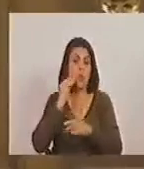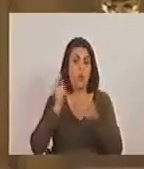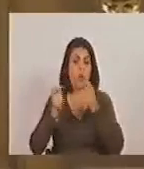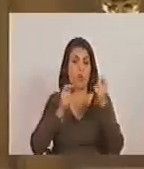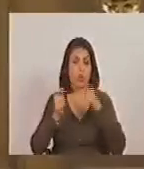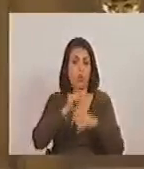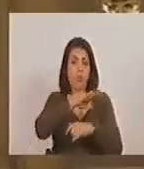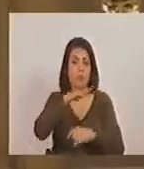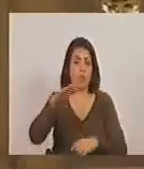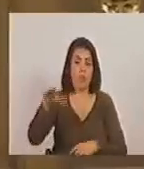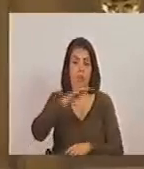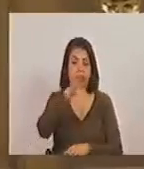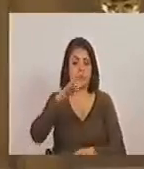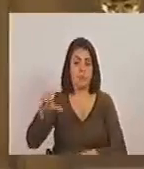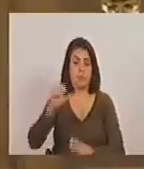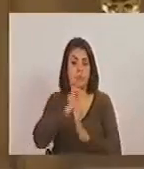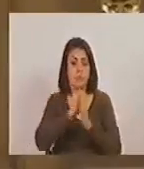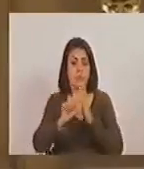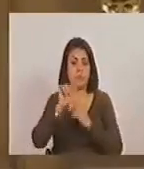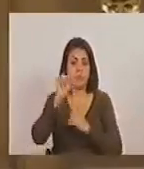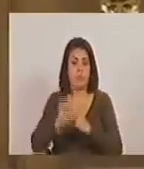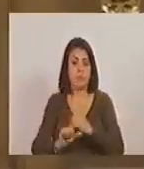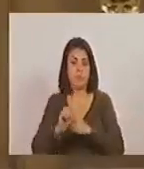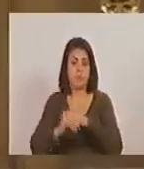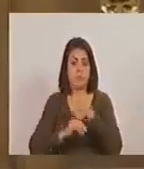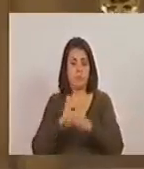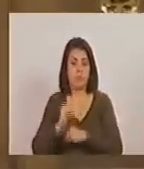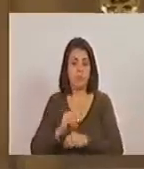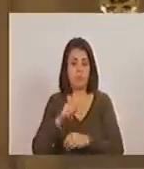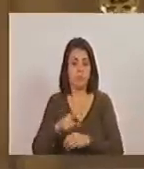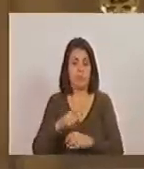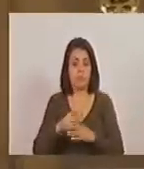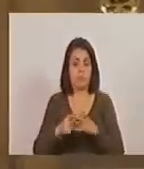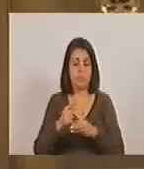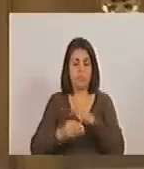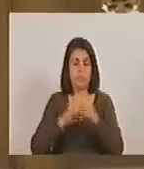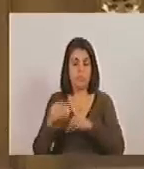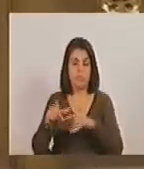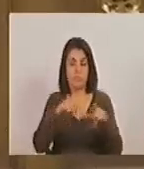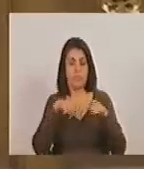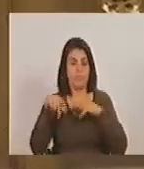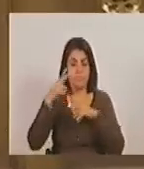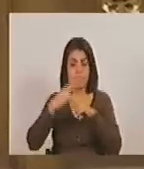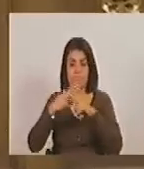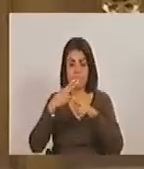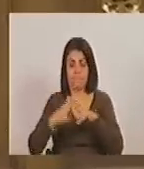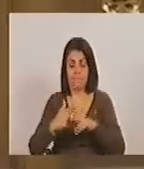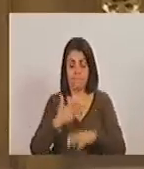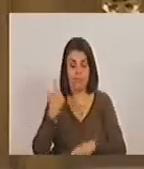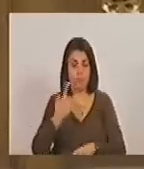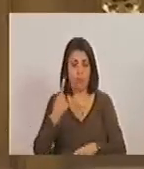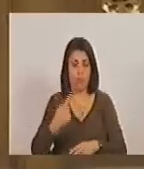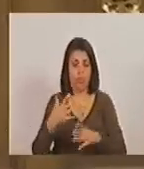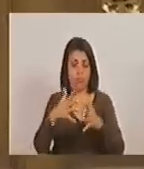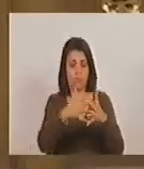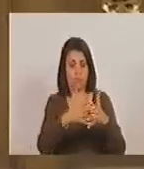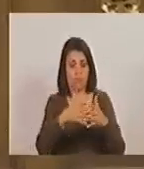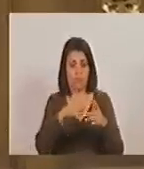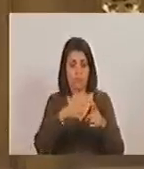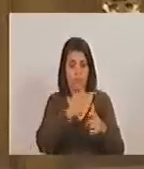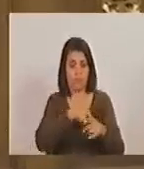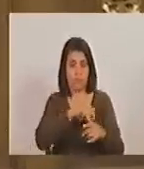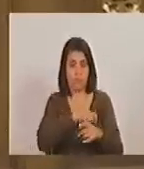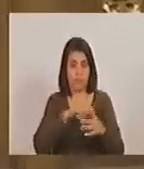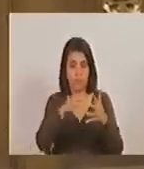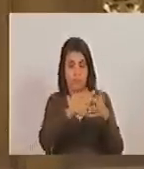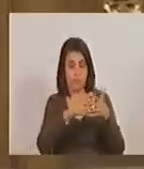el Mar Caribe, que controló el Atlántico del Sur y que controló el Pacífico y puso en riesgo no solo el Imperio Español, sino las